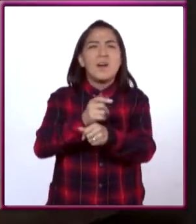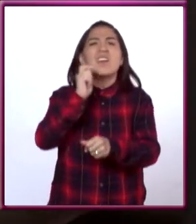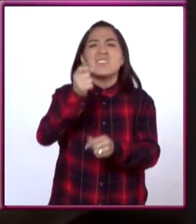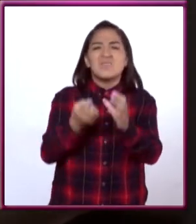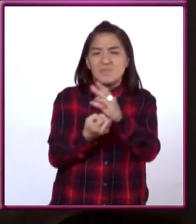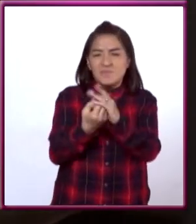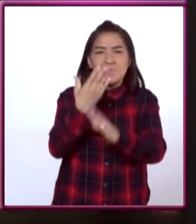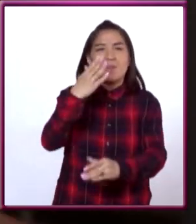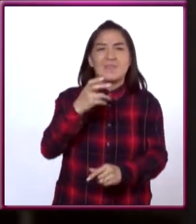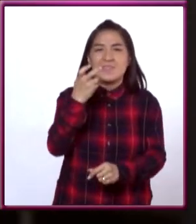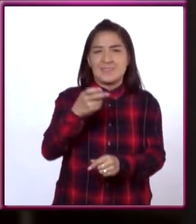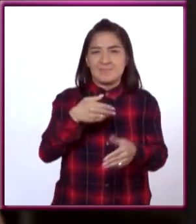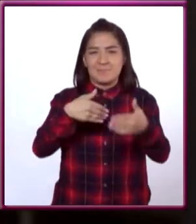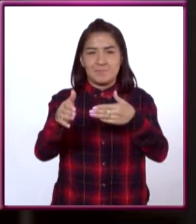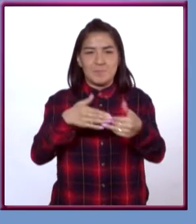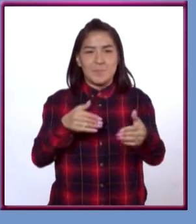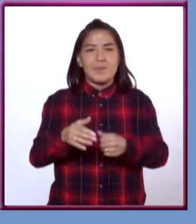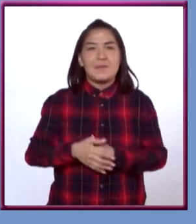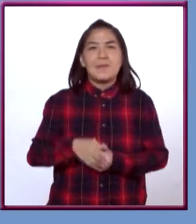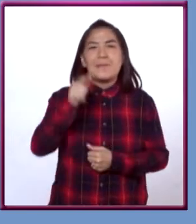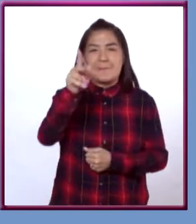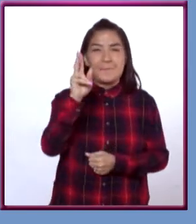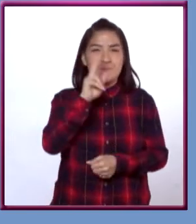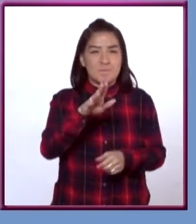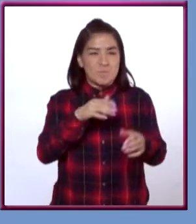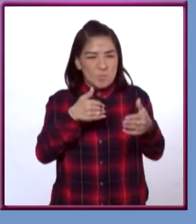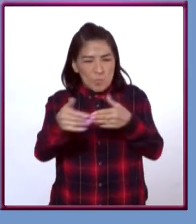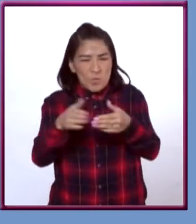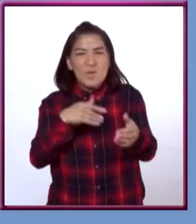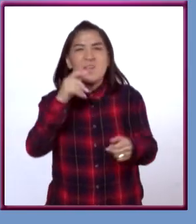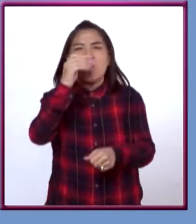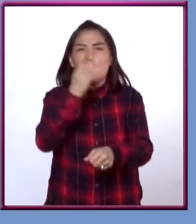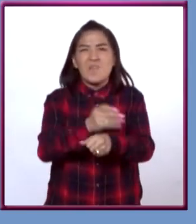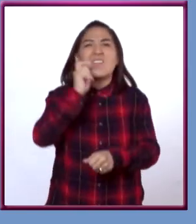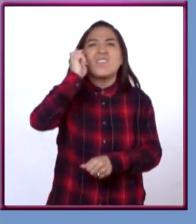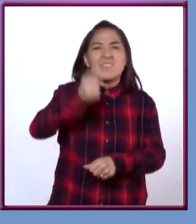qué relevancia tienen estos modelos? Fíjate que la relevancia es